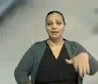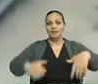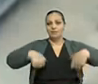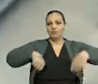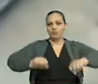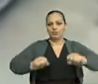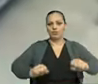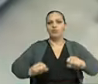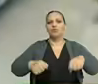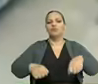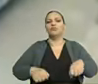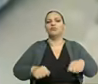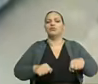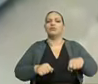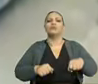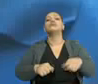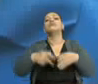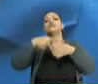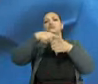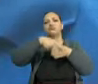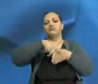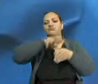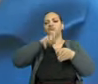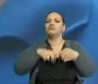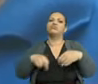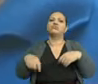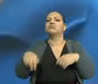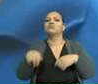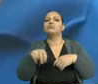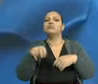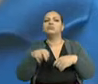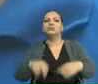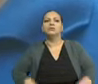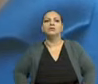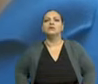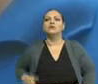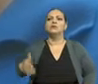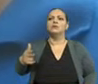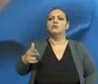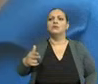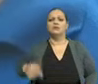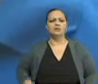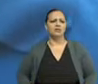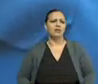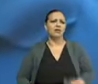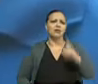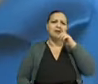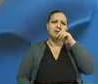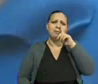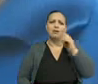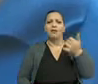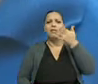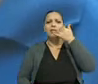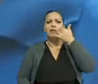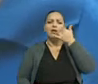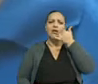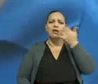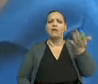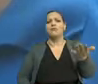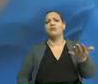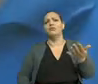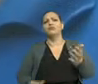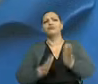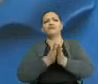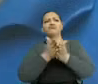buscar todo lo que quedaba en la caja. Solamente lo que a veces uno carga en los bolsillos, los muchachos los teléfonos. Documentos es lo que se han